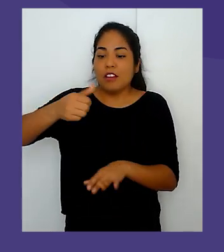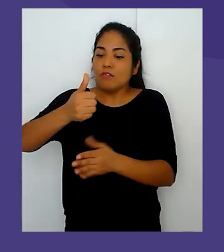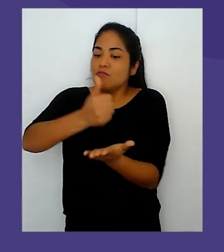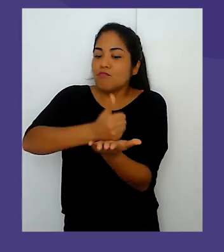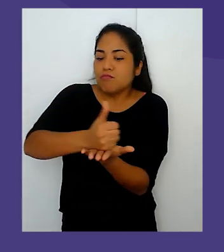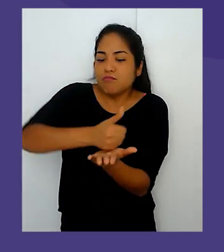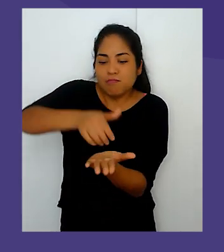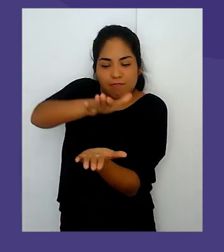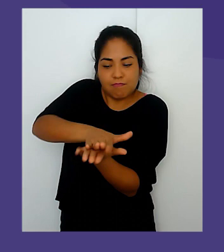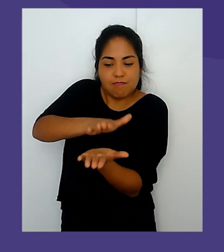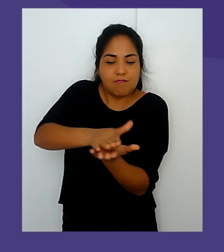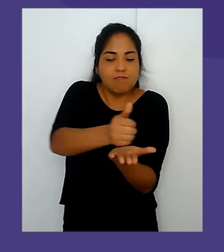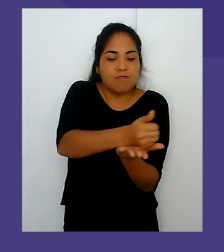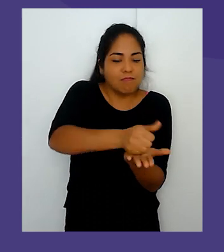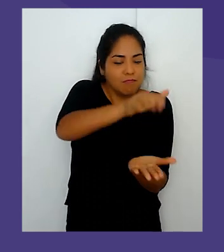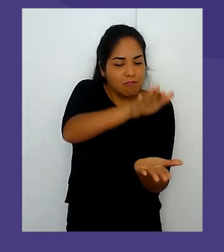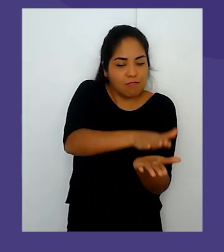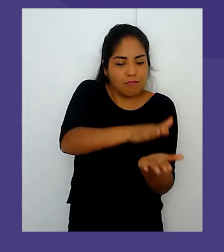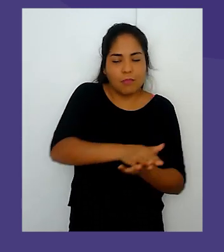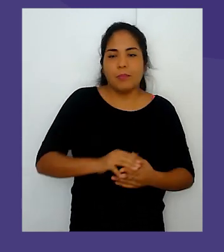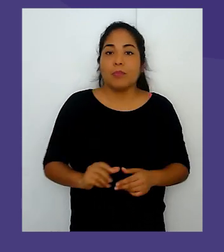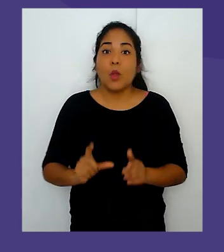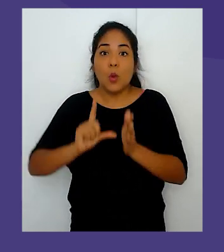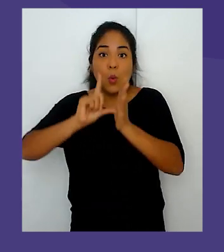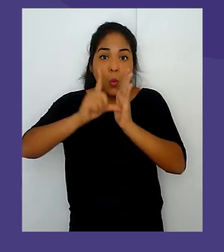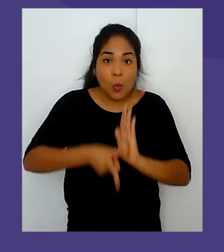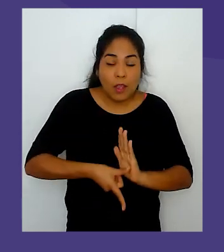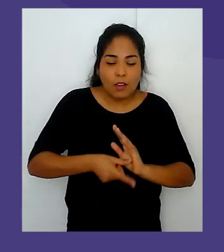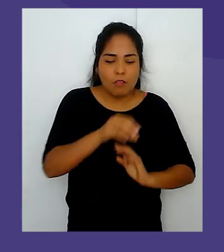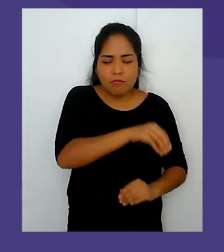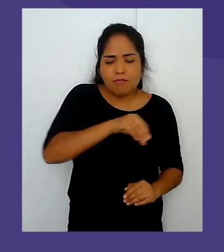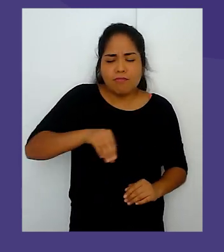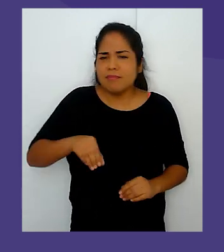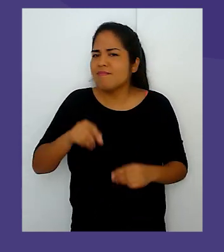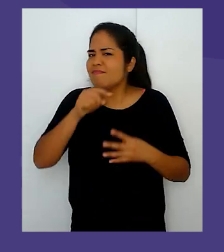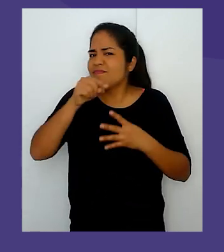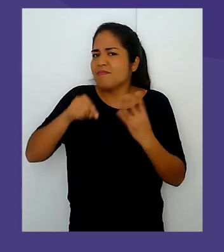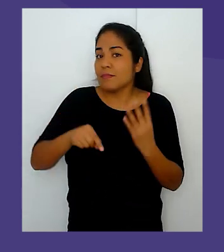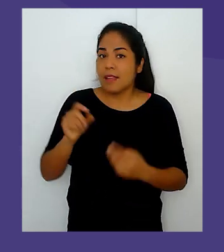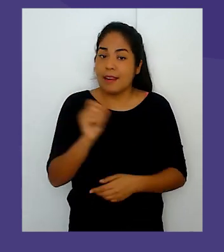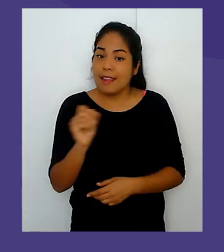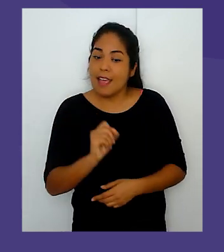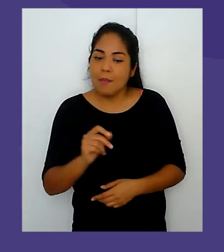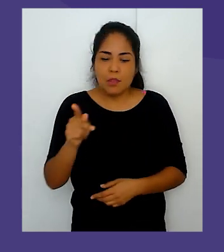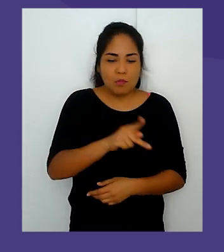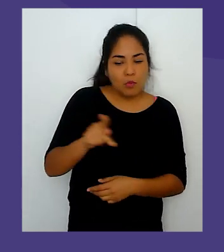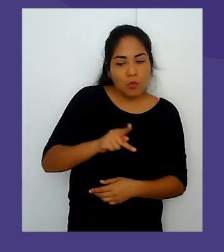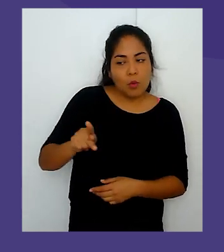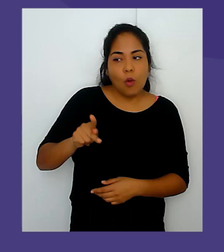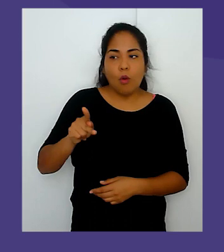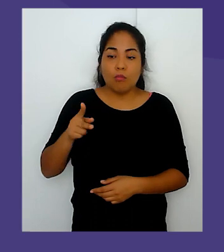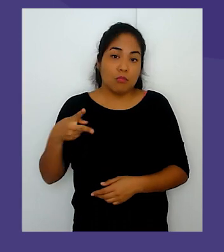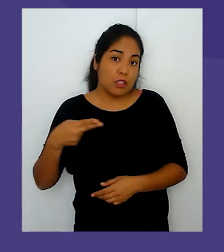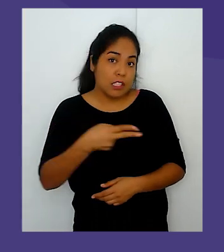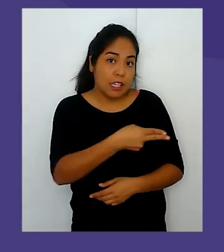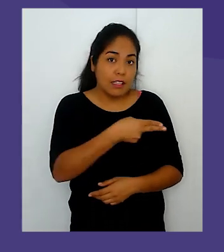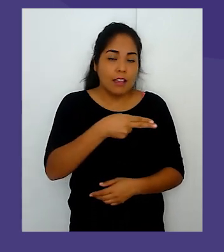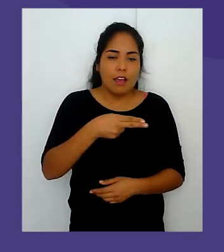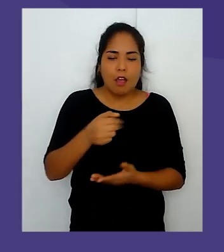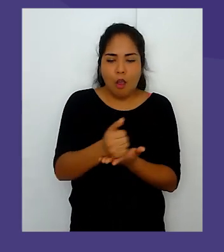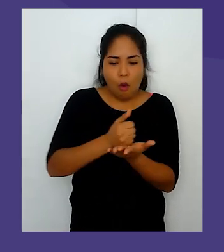folder o cartulina. Para las fichas necesitamos un lápiz, un plumón, una